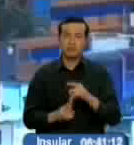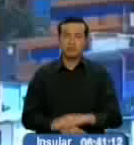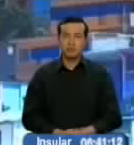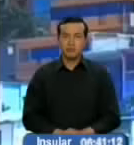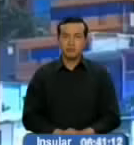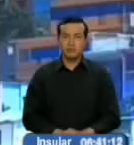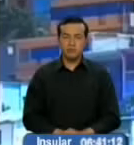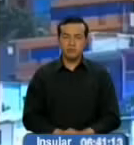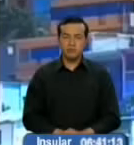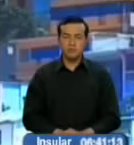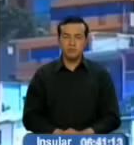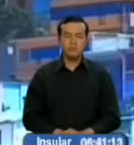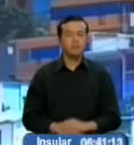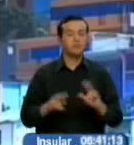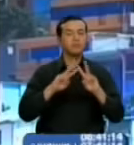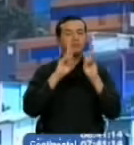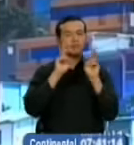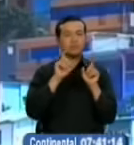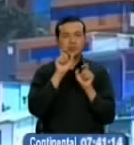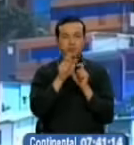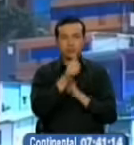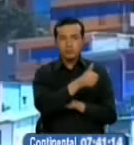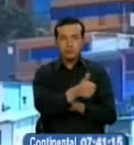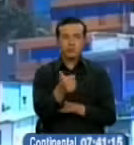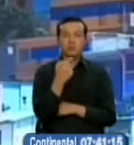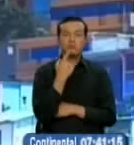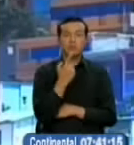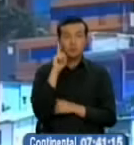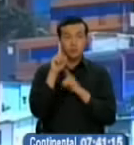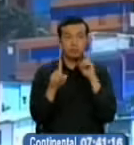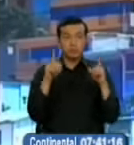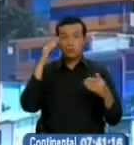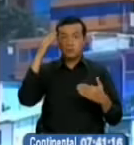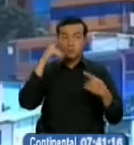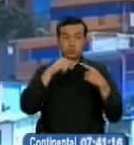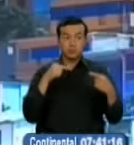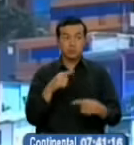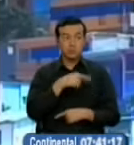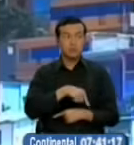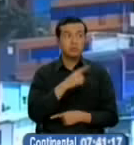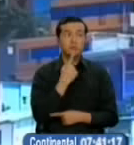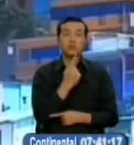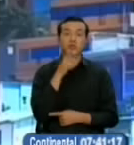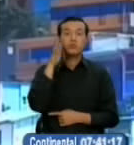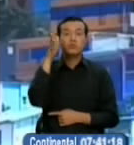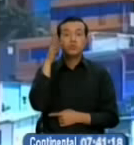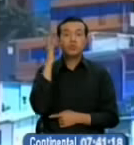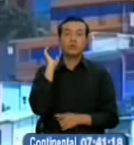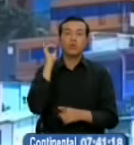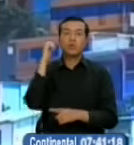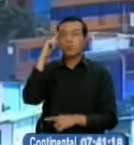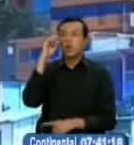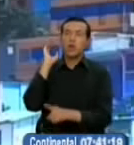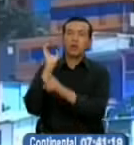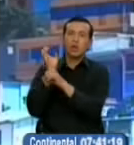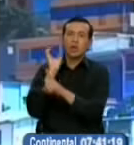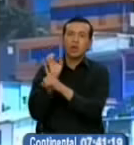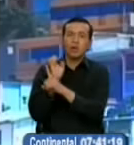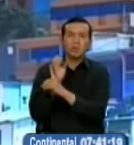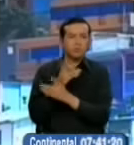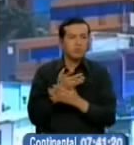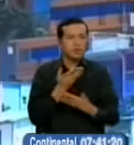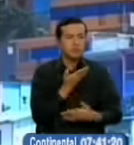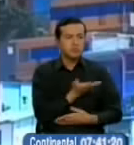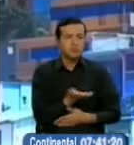TV. Otro tema, consultados aseguran que actores políticos de oposición mantienen un discurso crítico al gobierno, pero pese a esto